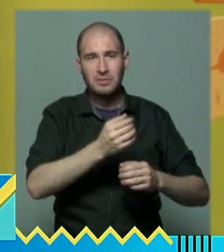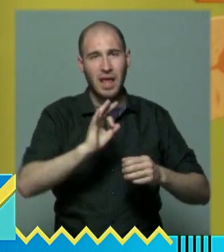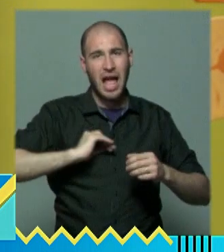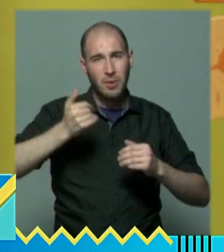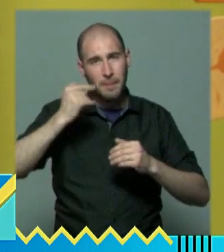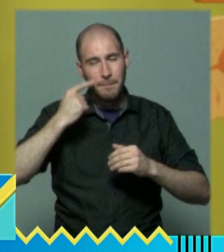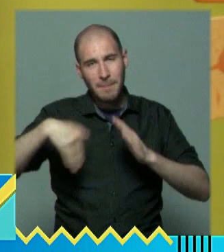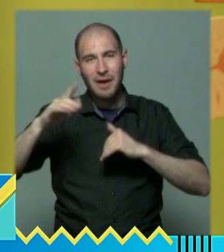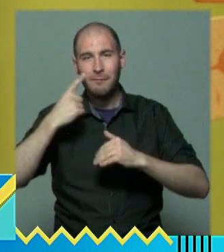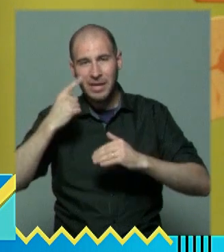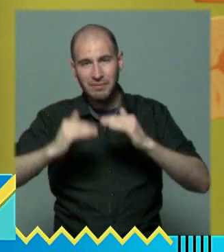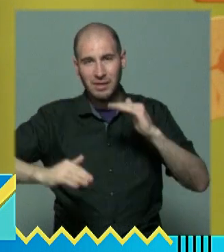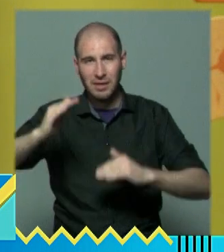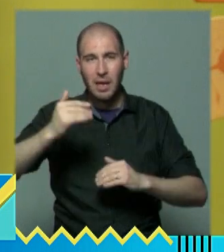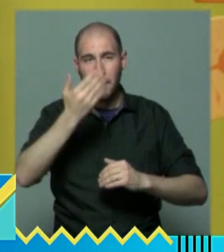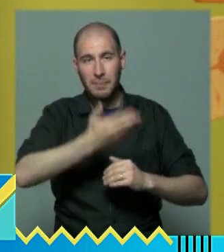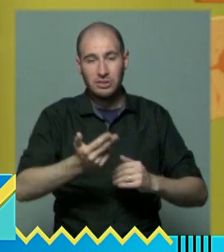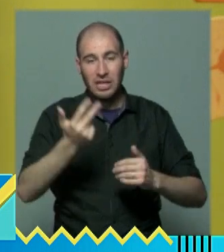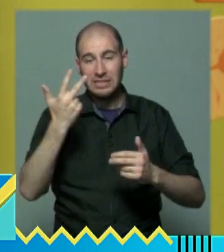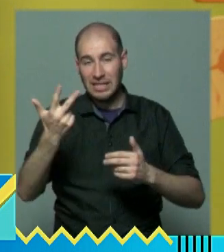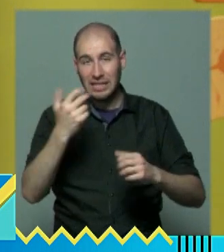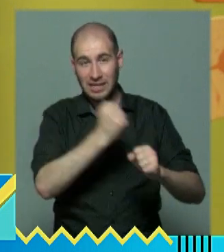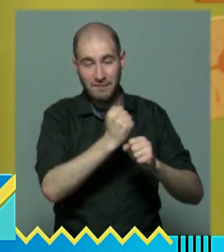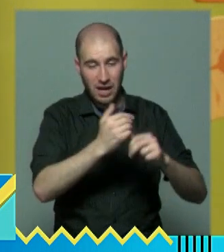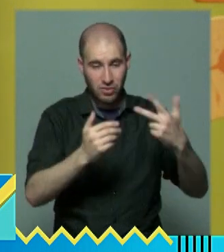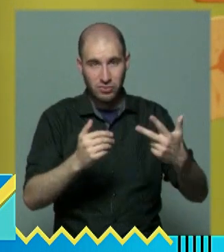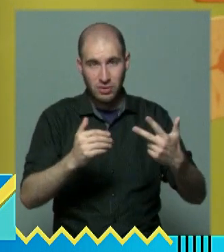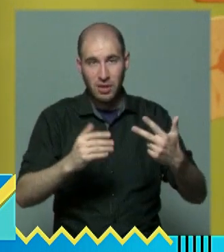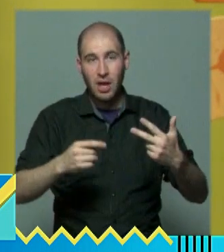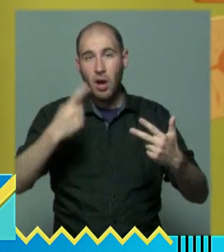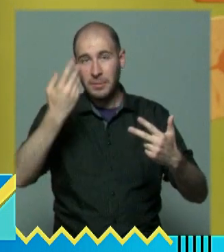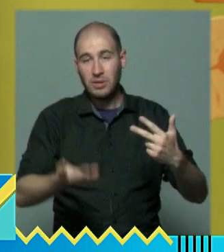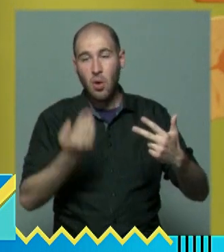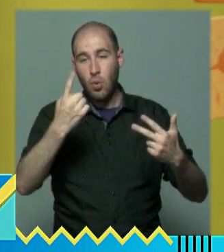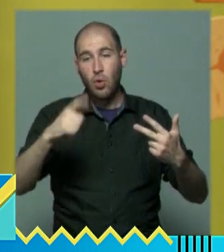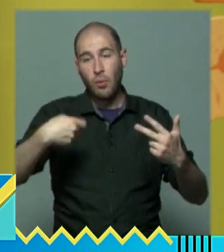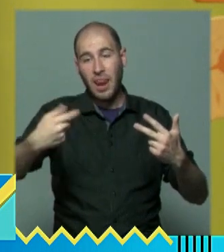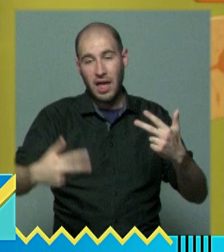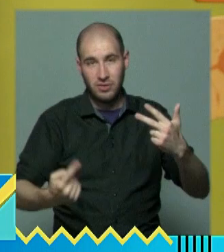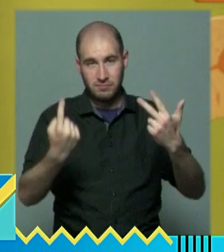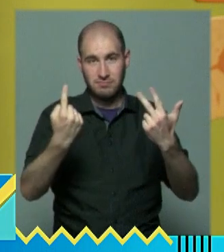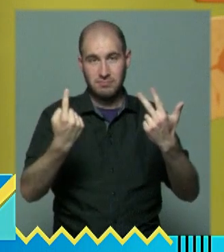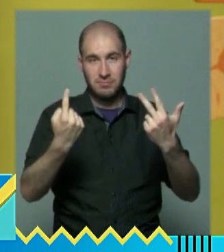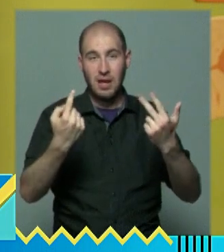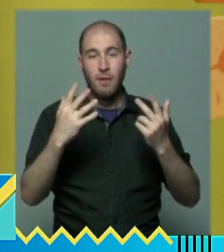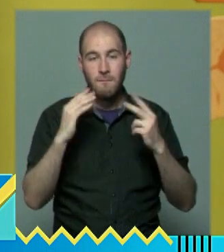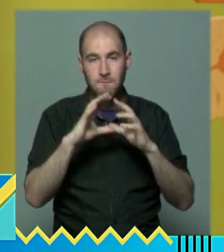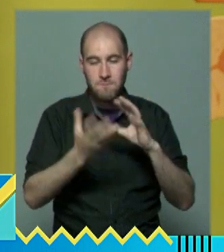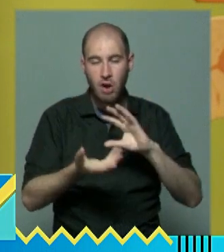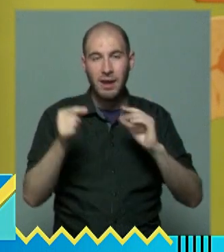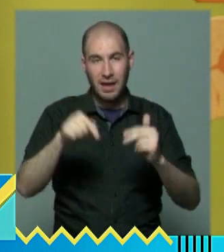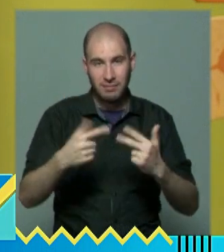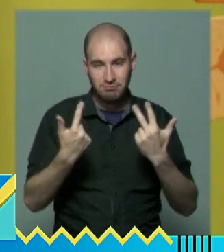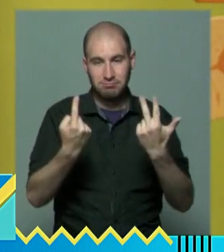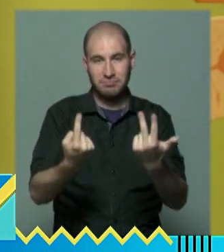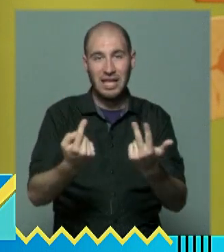años. Entonces, por cada 3 personas que estamos en actividad, sostenemos un jubilado. Entonces, ese esquema es lo que hace